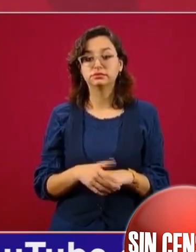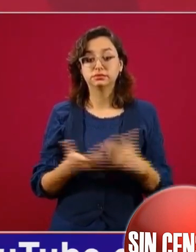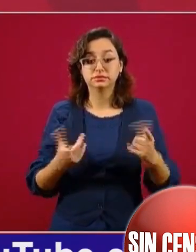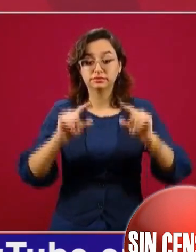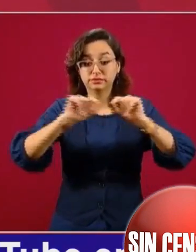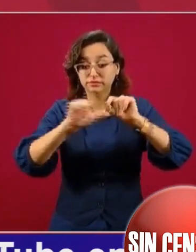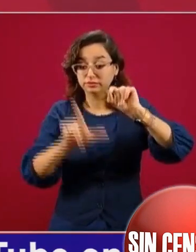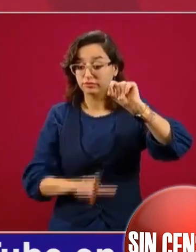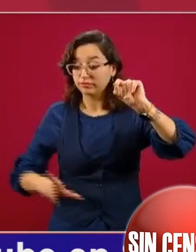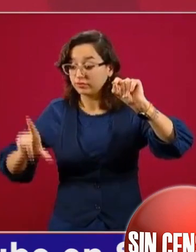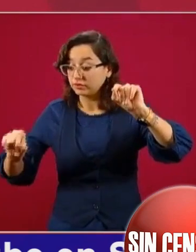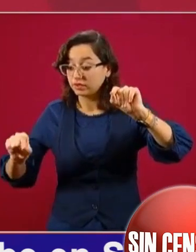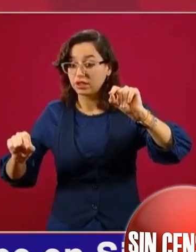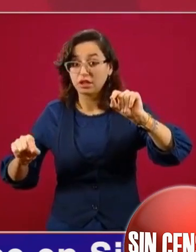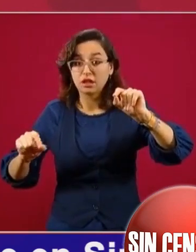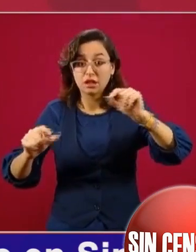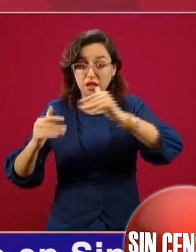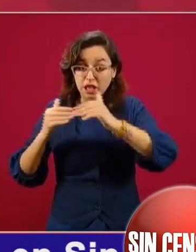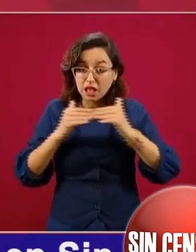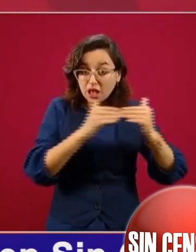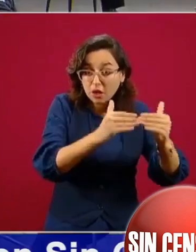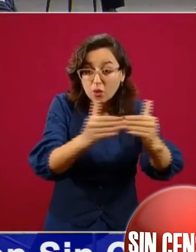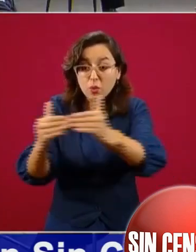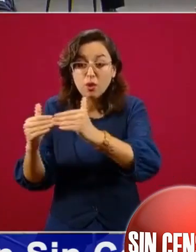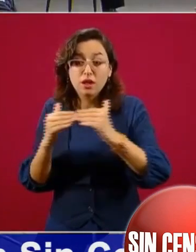igual para todo el país,